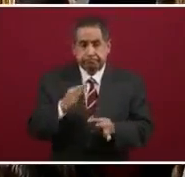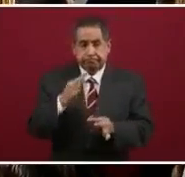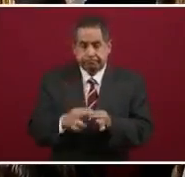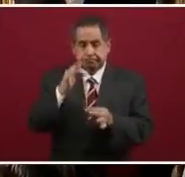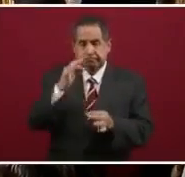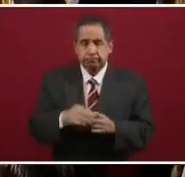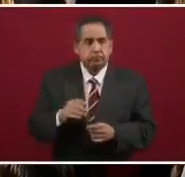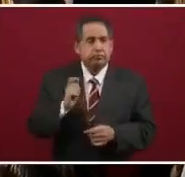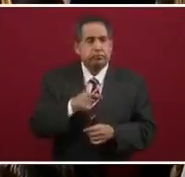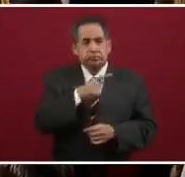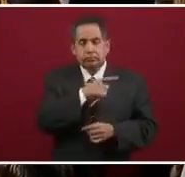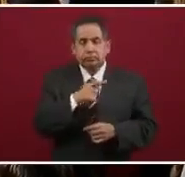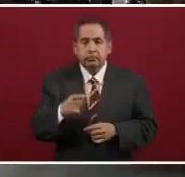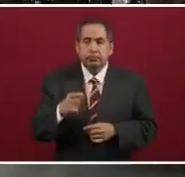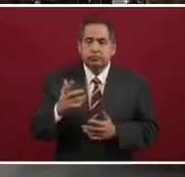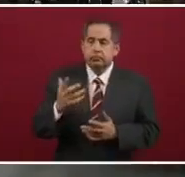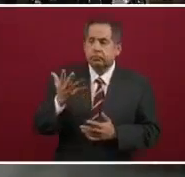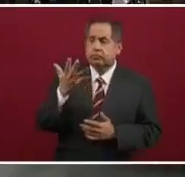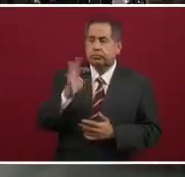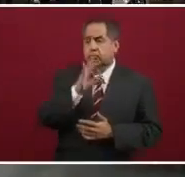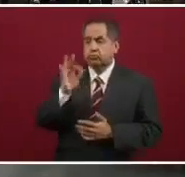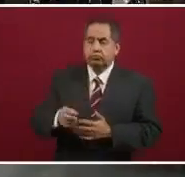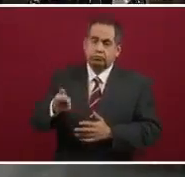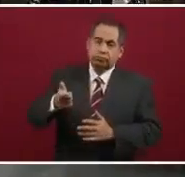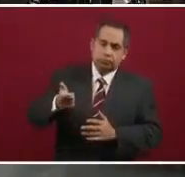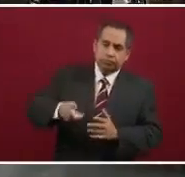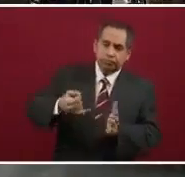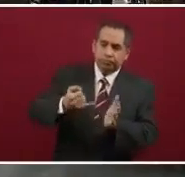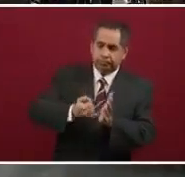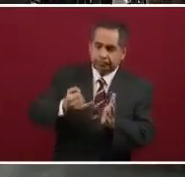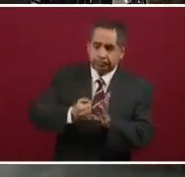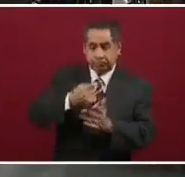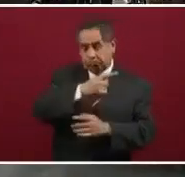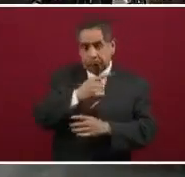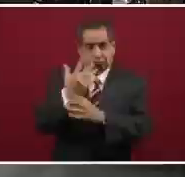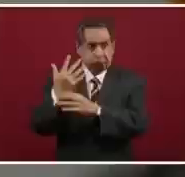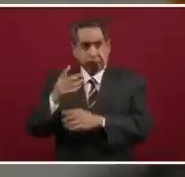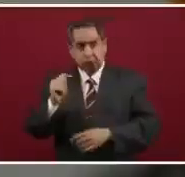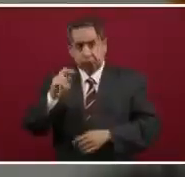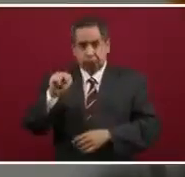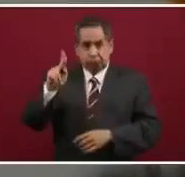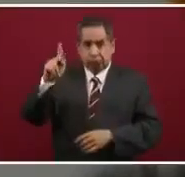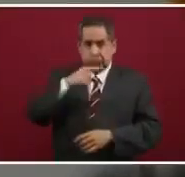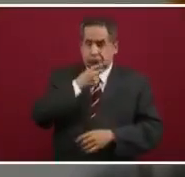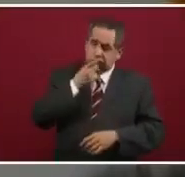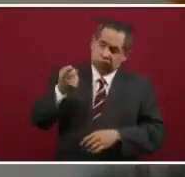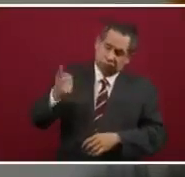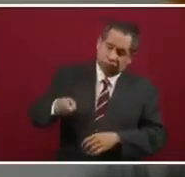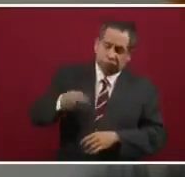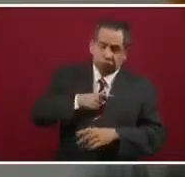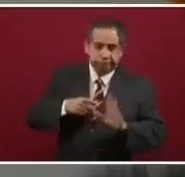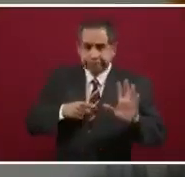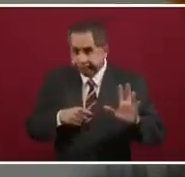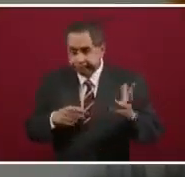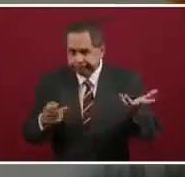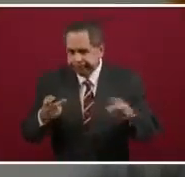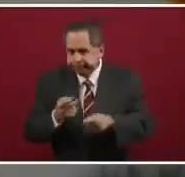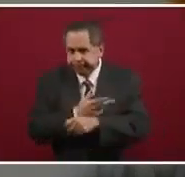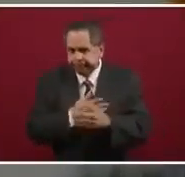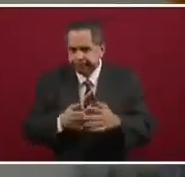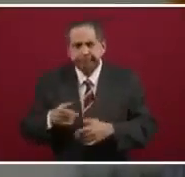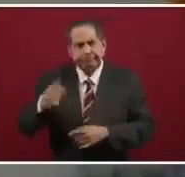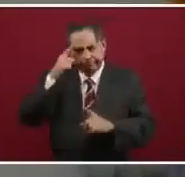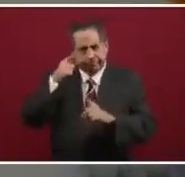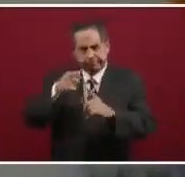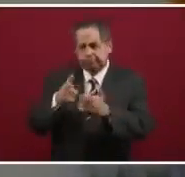el 5%, ¿no?, del arancel que está amenazando Donald Trump. Si esto sucede, aunque está la